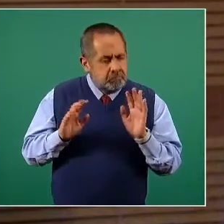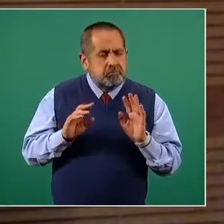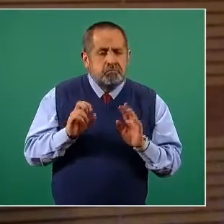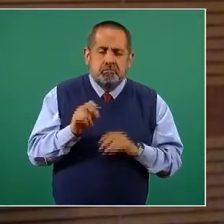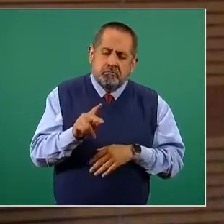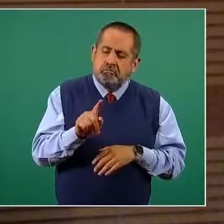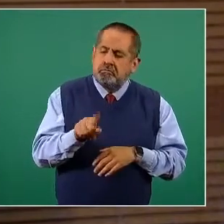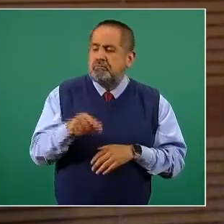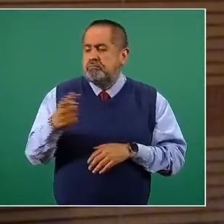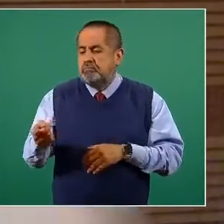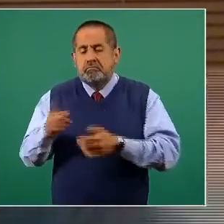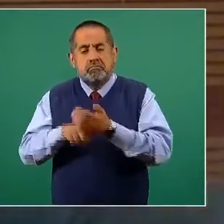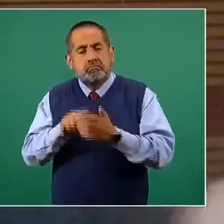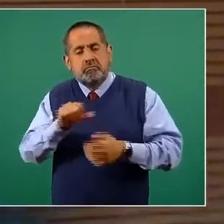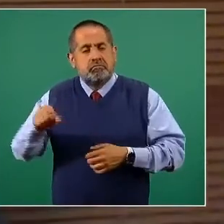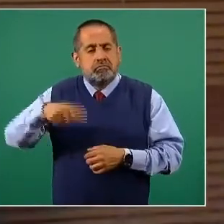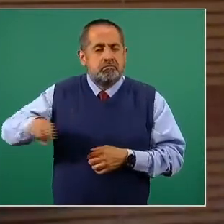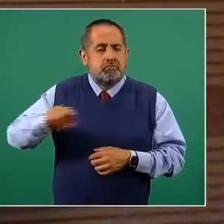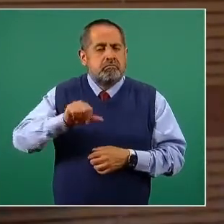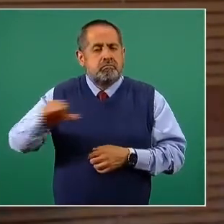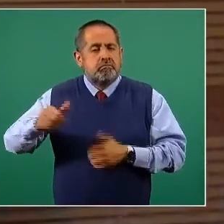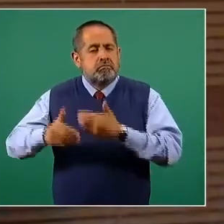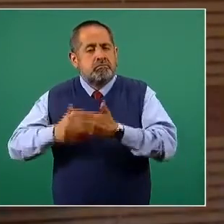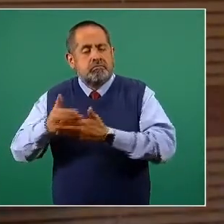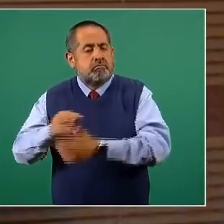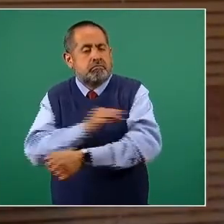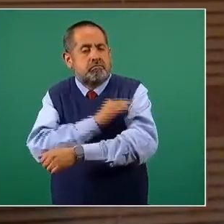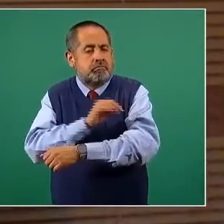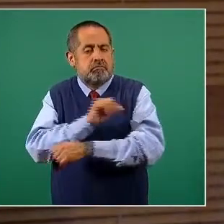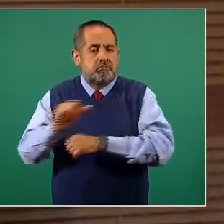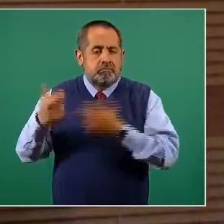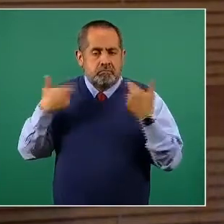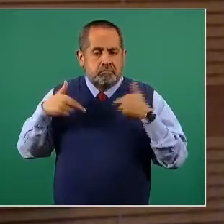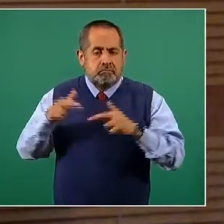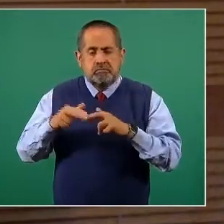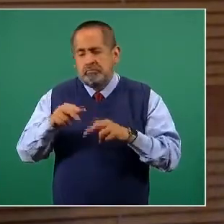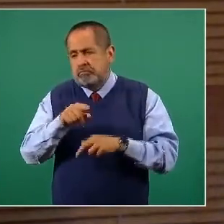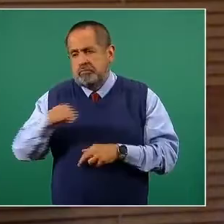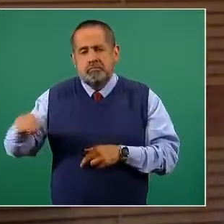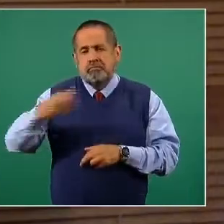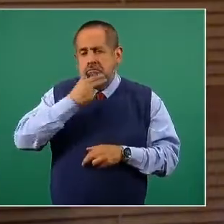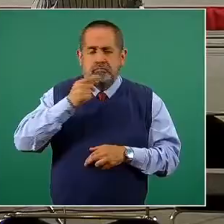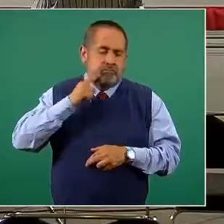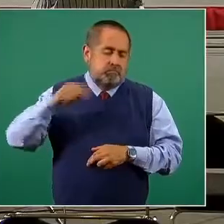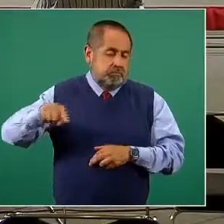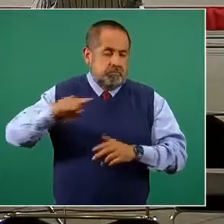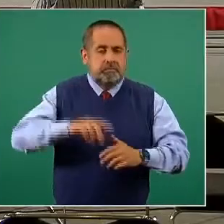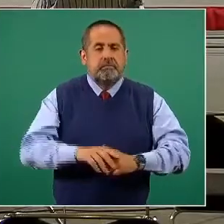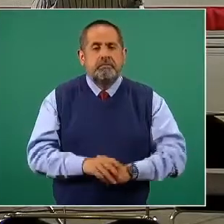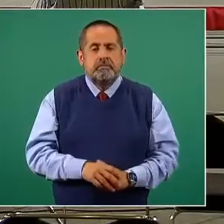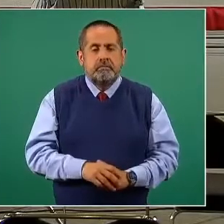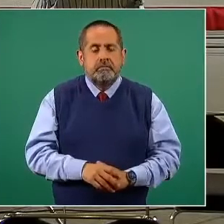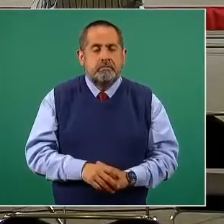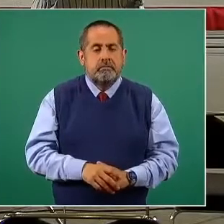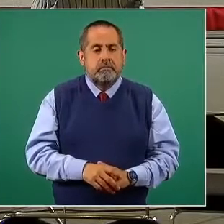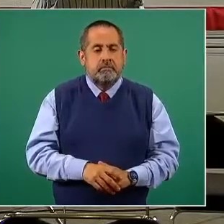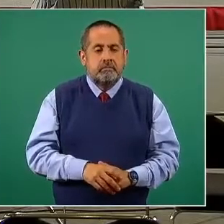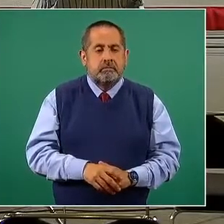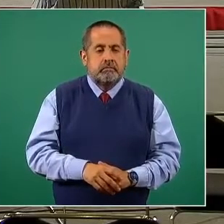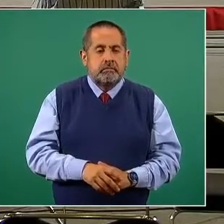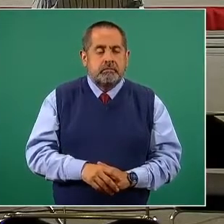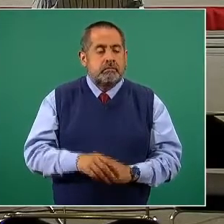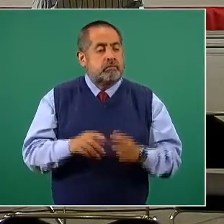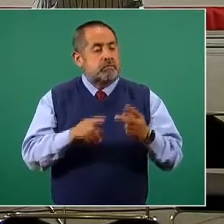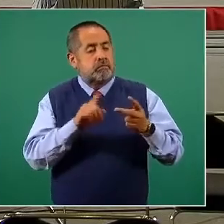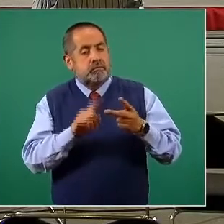también ir progresando en la vacunación de maestros en otras entidades. En cuanto a